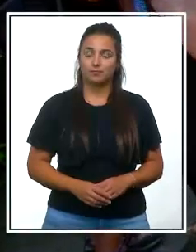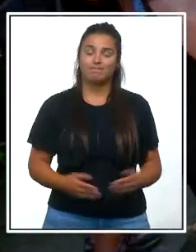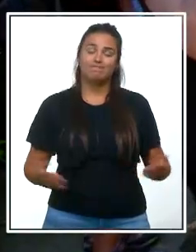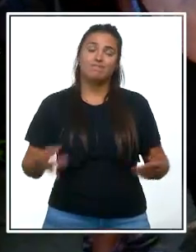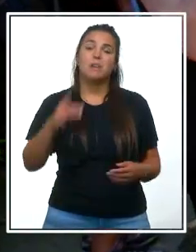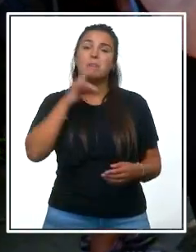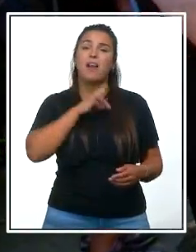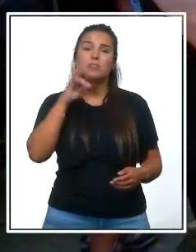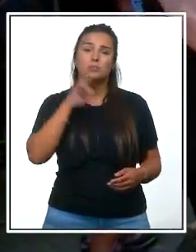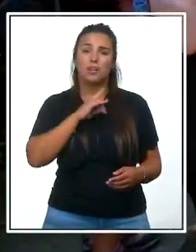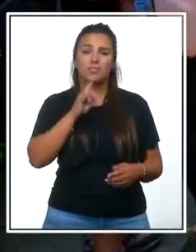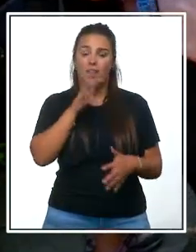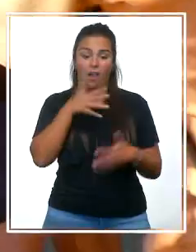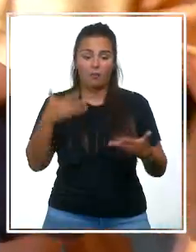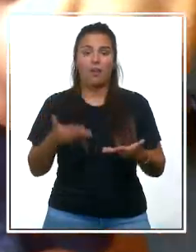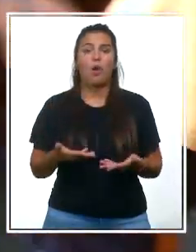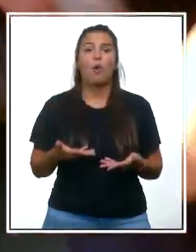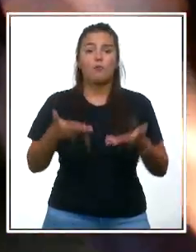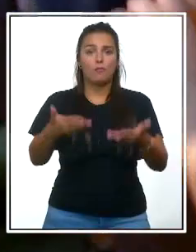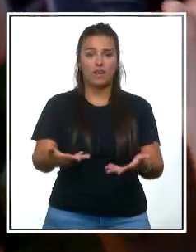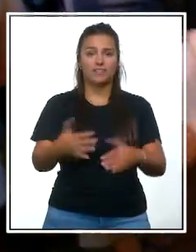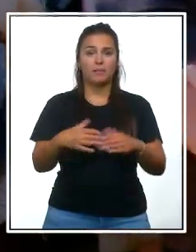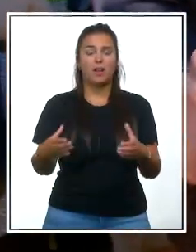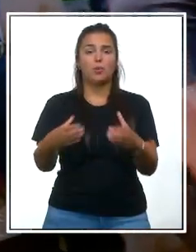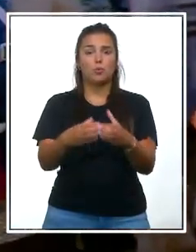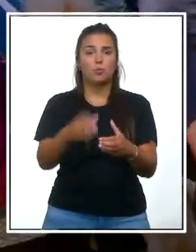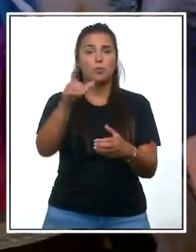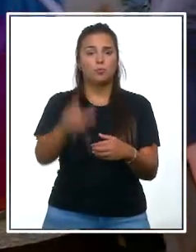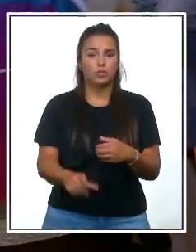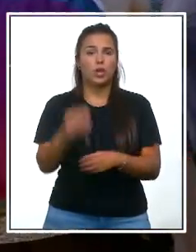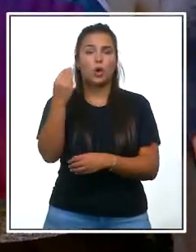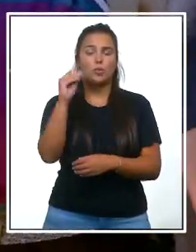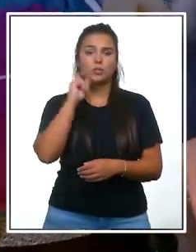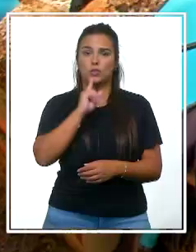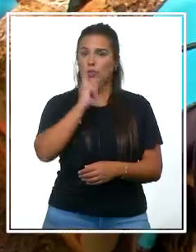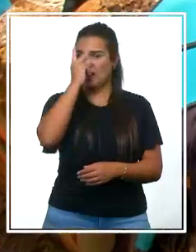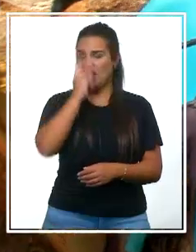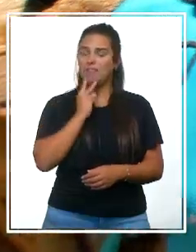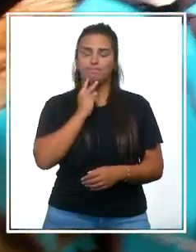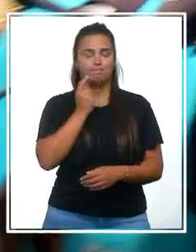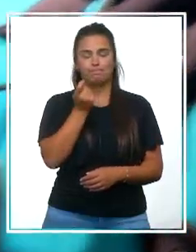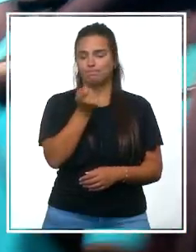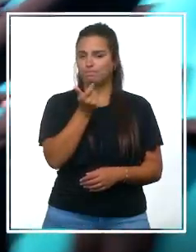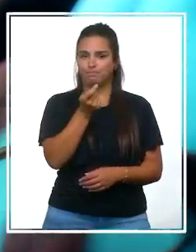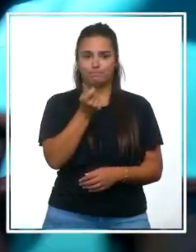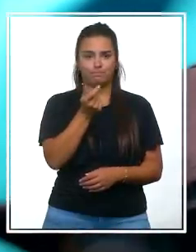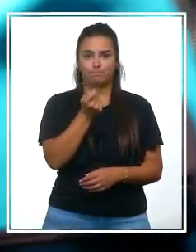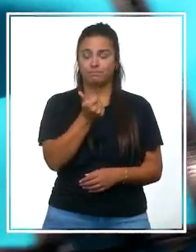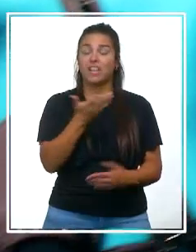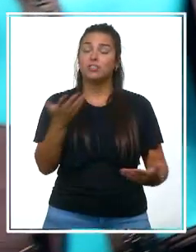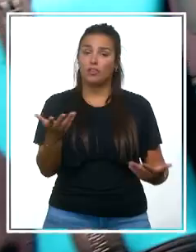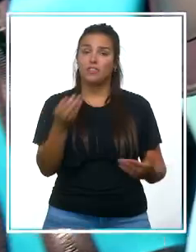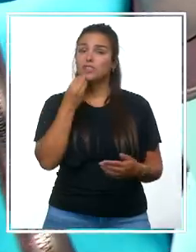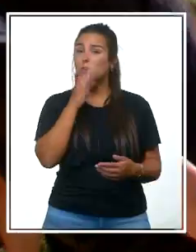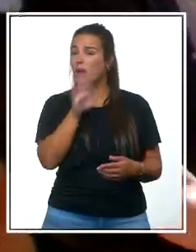Por desgracia, hoy en día la oferta que hay para el colectivo de personas jóvenes sordociegas es escasa. Lo